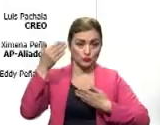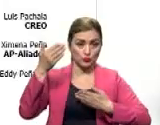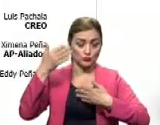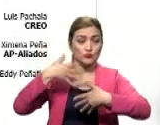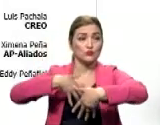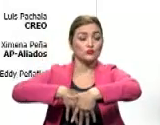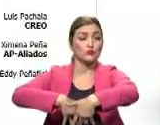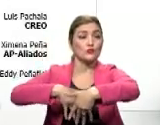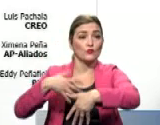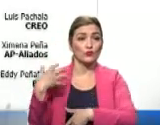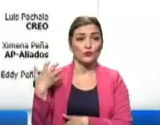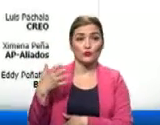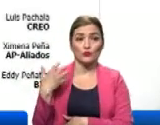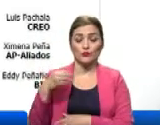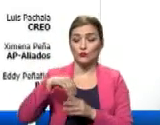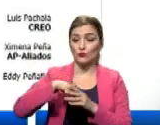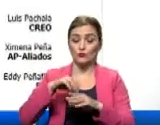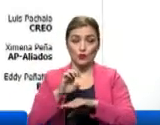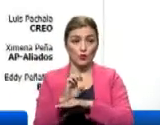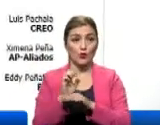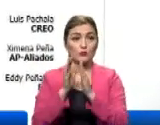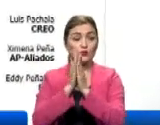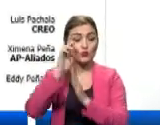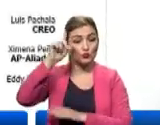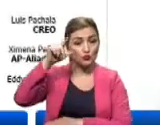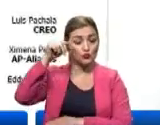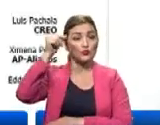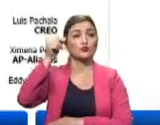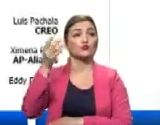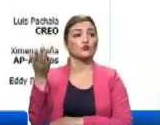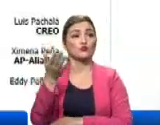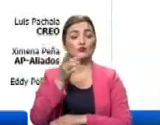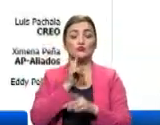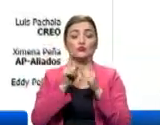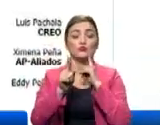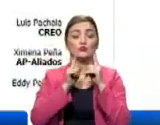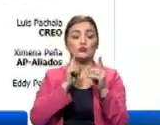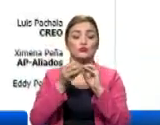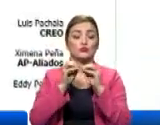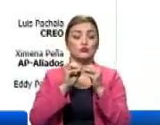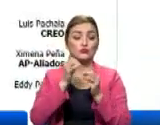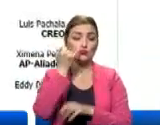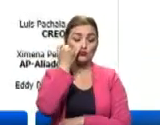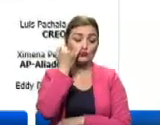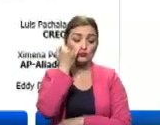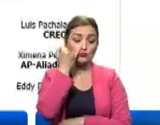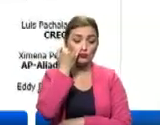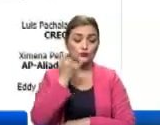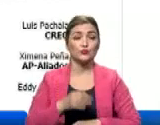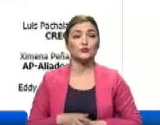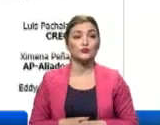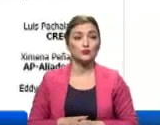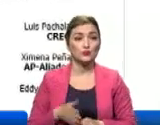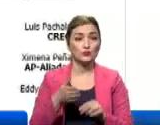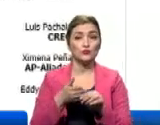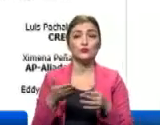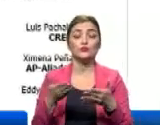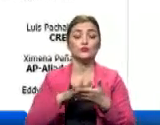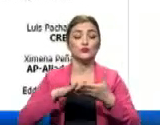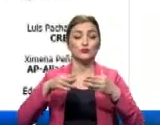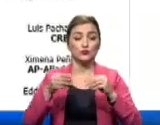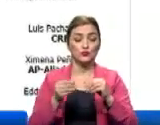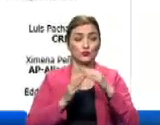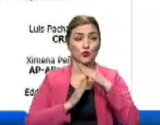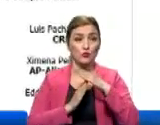movilizaciones que se llevan a cabo en el país en el gobierno nacional la apertura al diálogo con los movimientos indígenas esto en busca de una solución